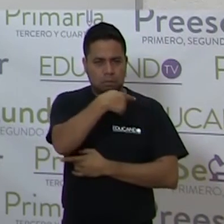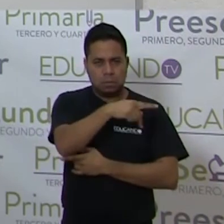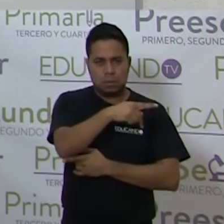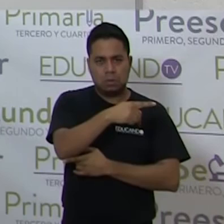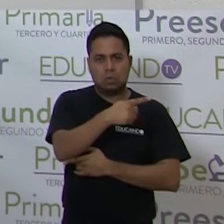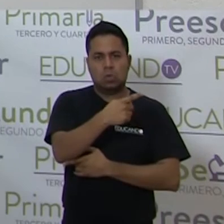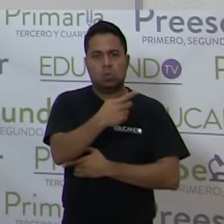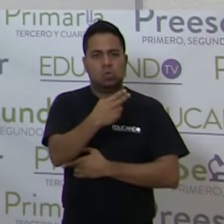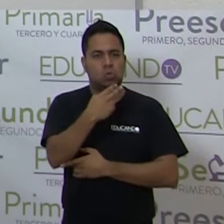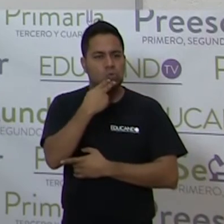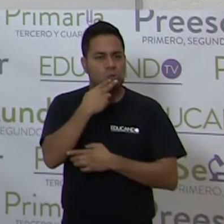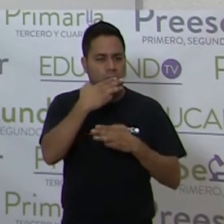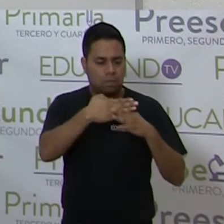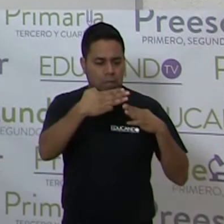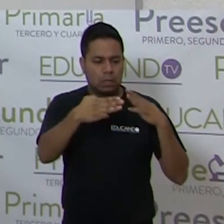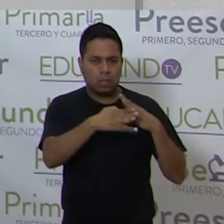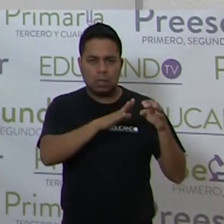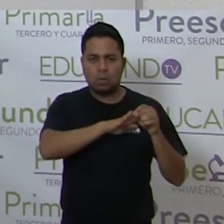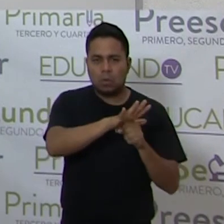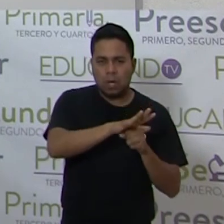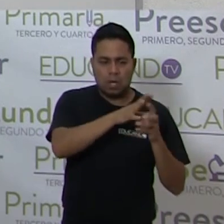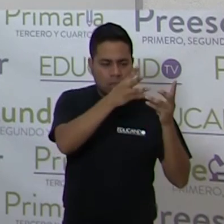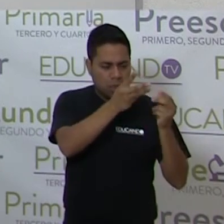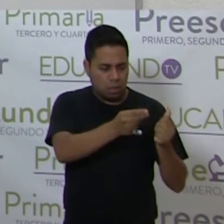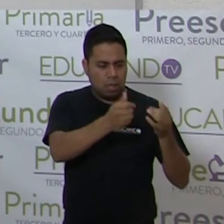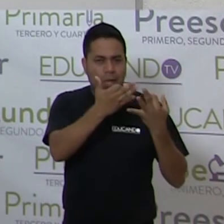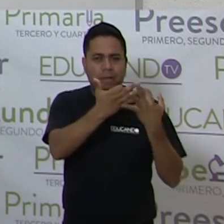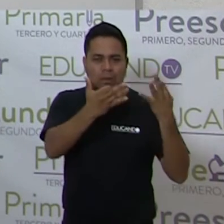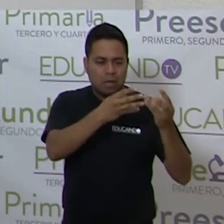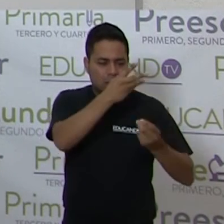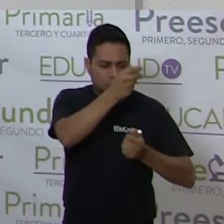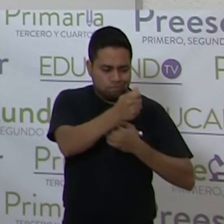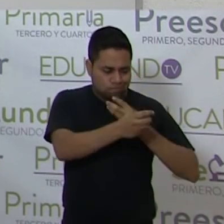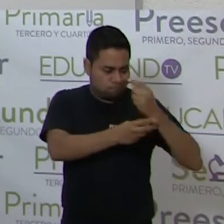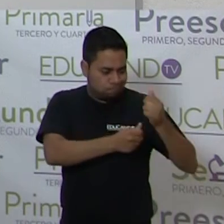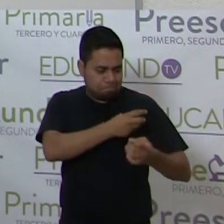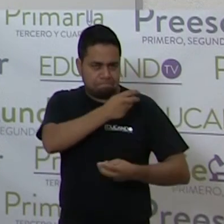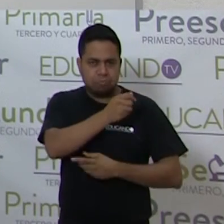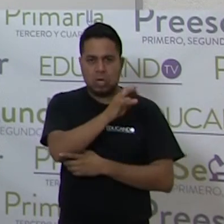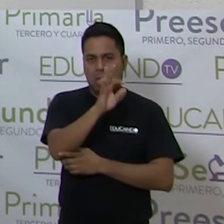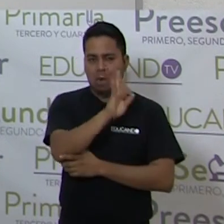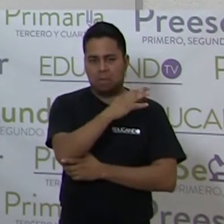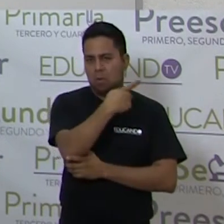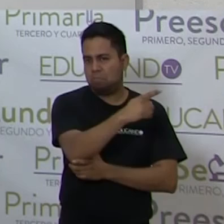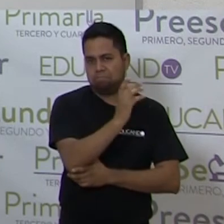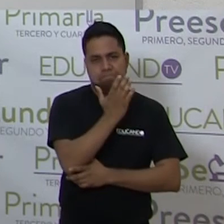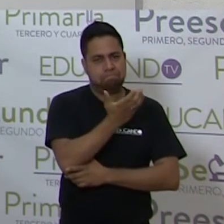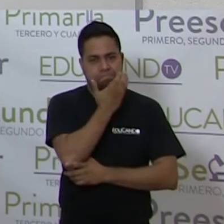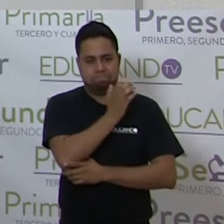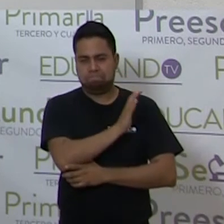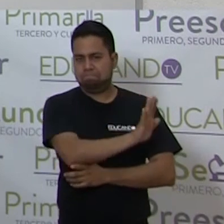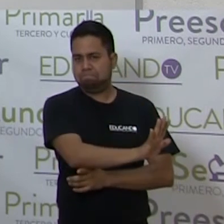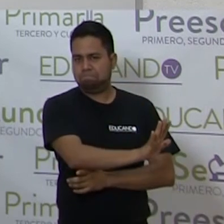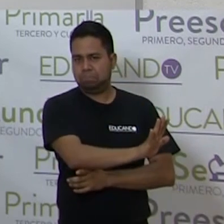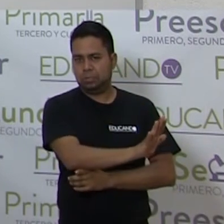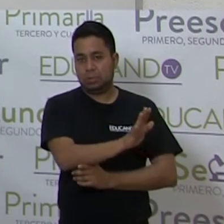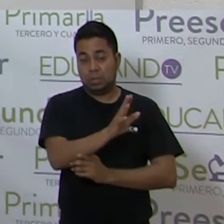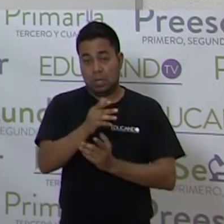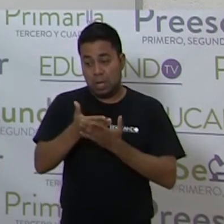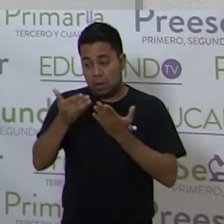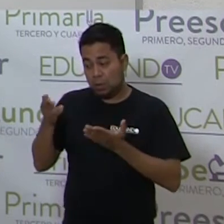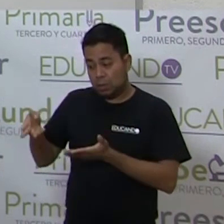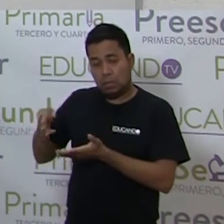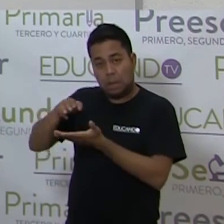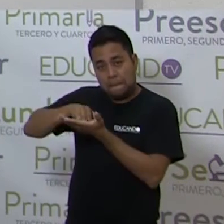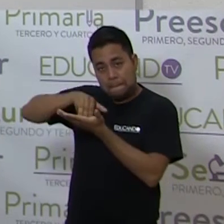el barro, que probablemente era un material típico de la región. Y en el mito de la creación